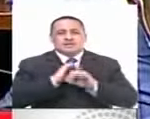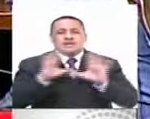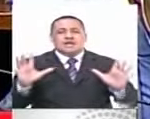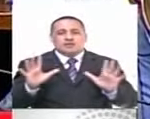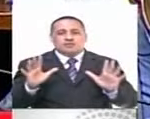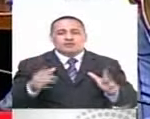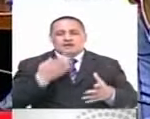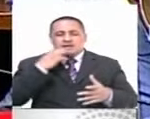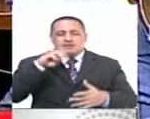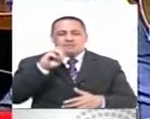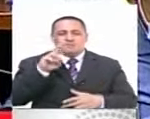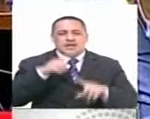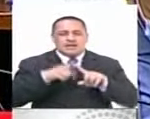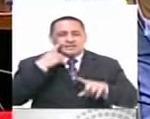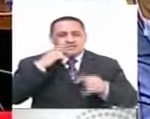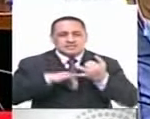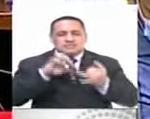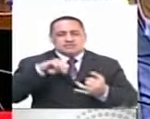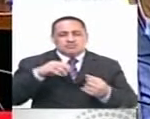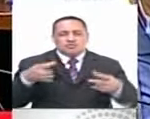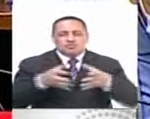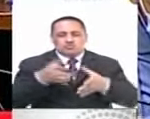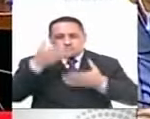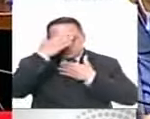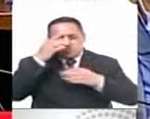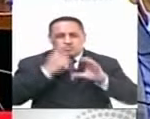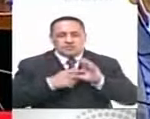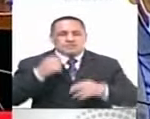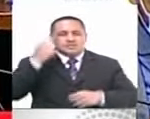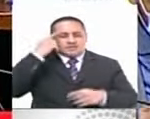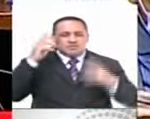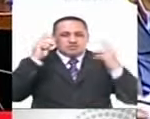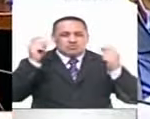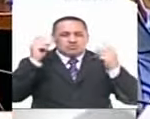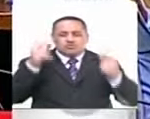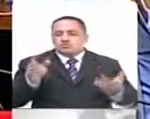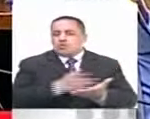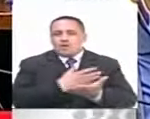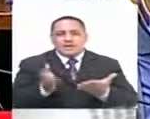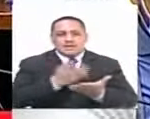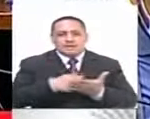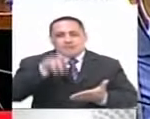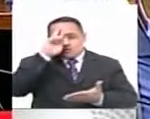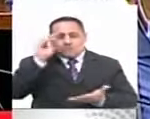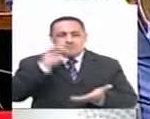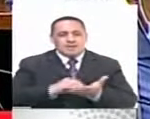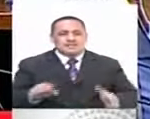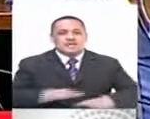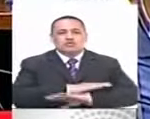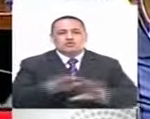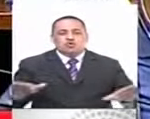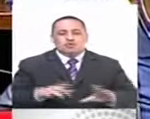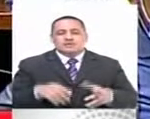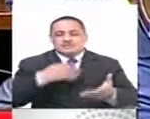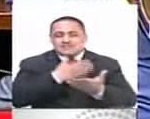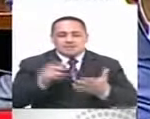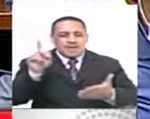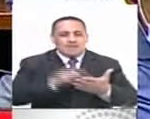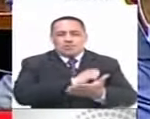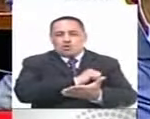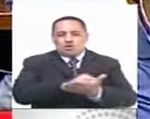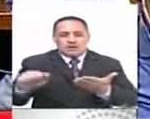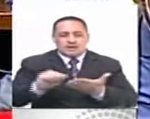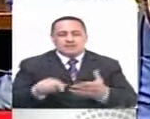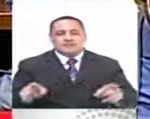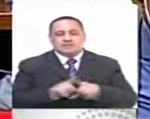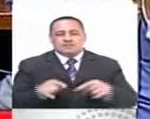el marxismo, el sendero luminoso, el pensamiento de Gonzalo no existe en el país más y no debe existir más. Ya